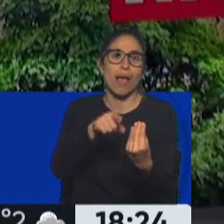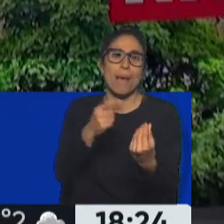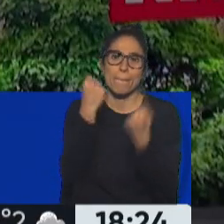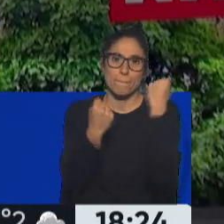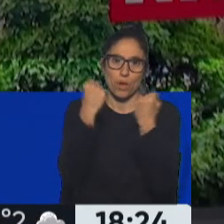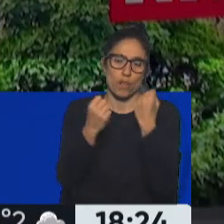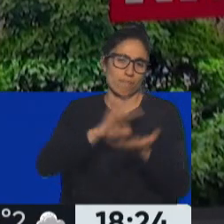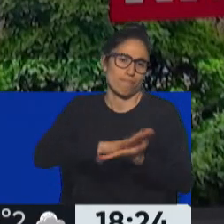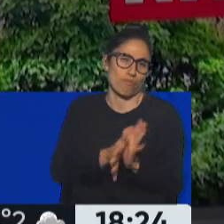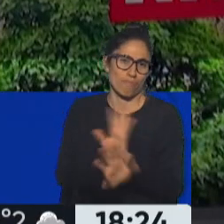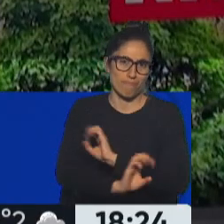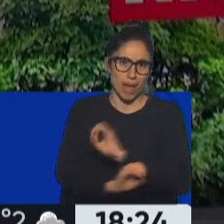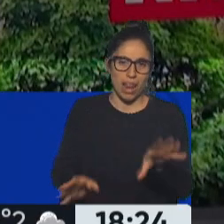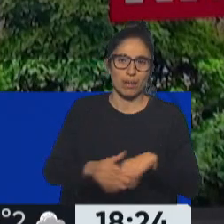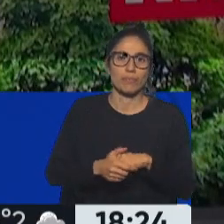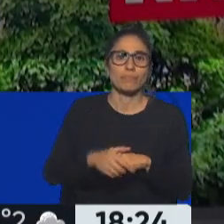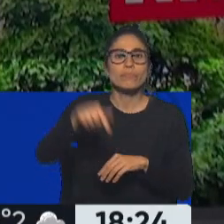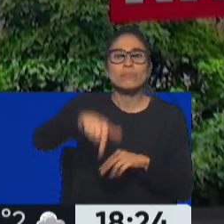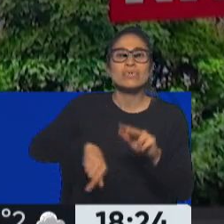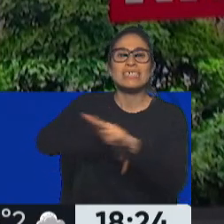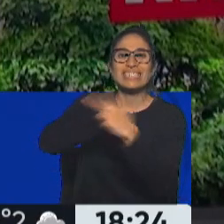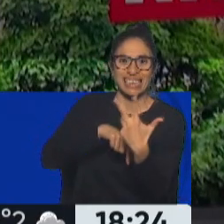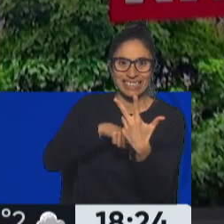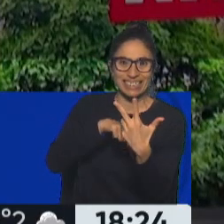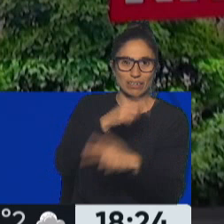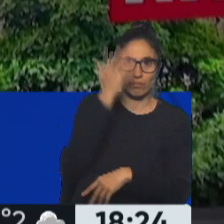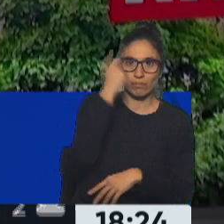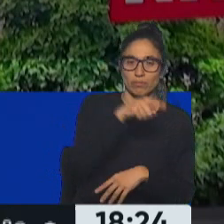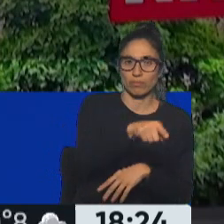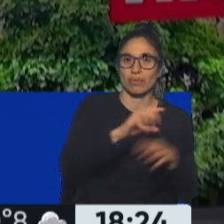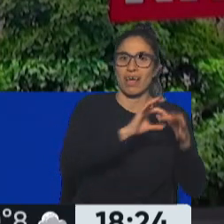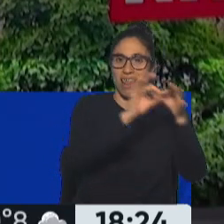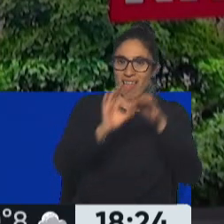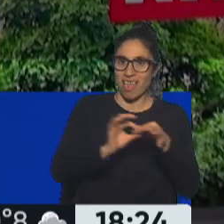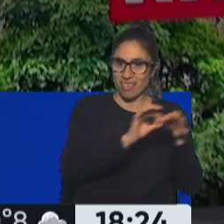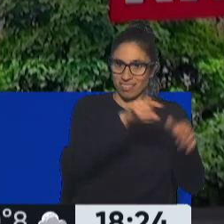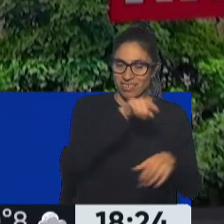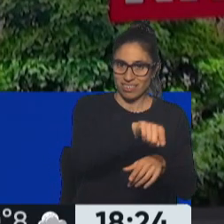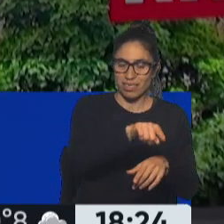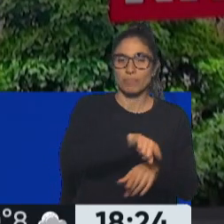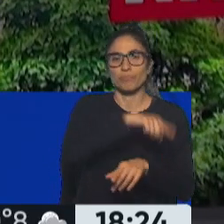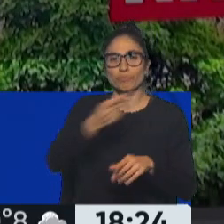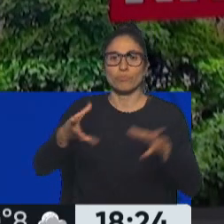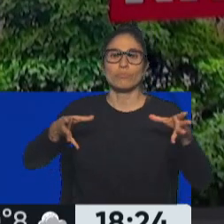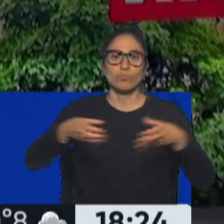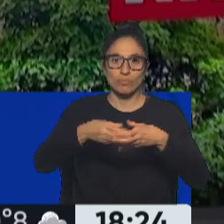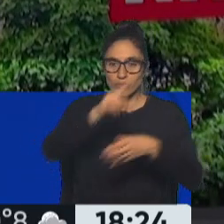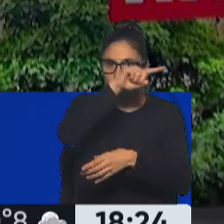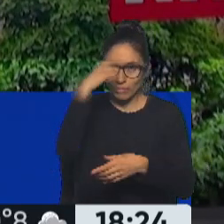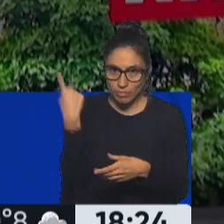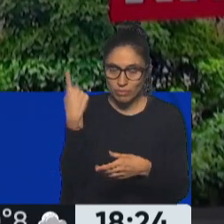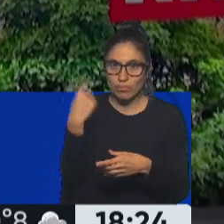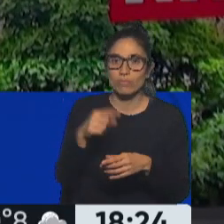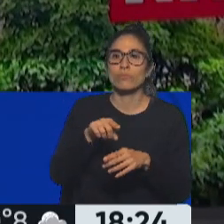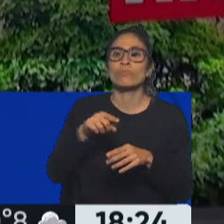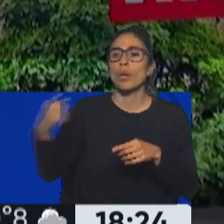Il y a l'alliance menée par la France insoumise. Il y a l'alliance menée par le Rassemblement national, les extrêmes, qui serait une catastrophe, d'abord en termes de climat